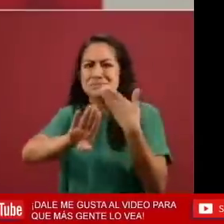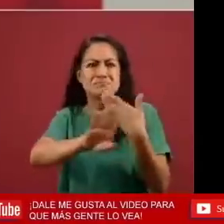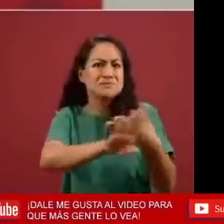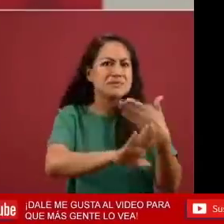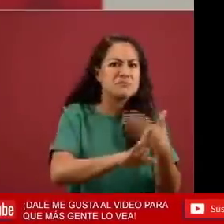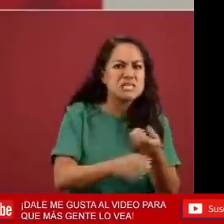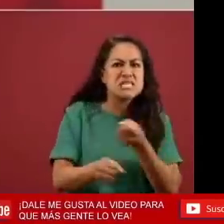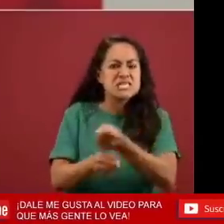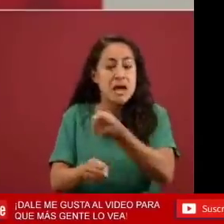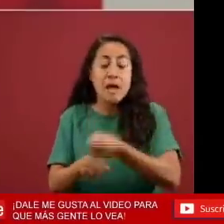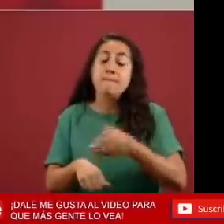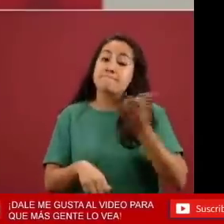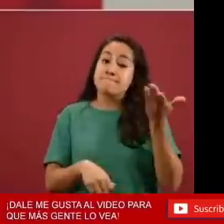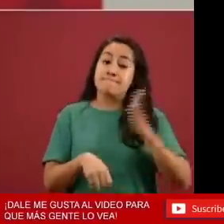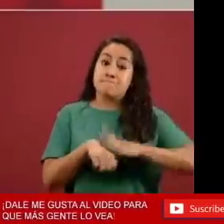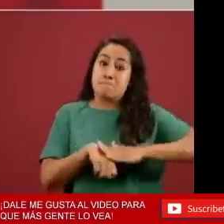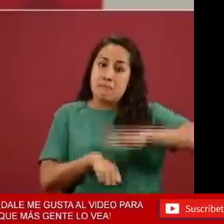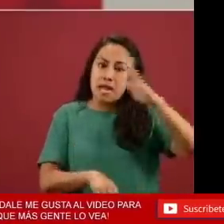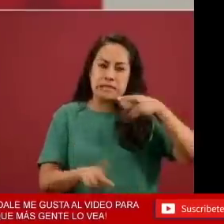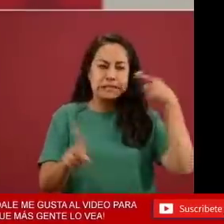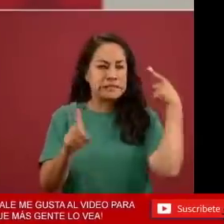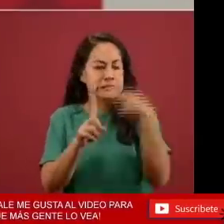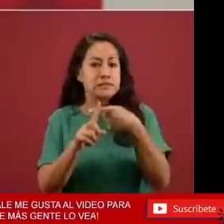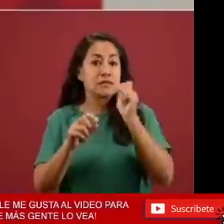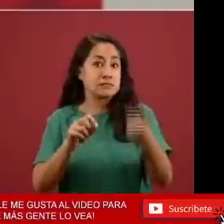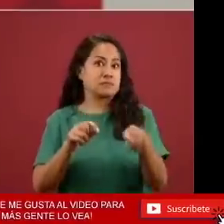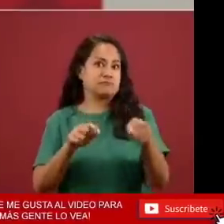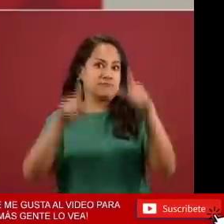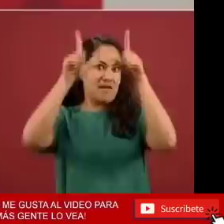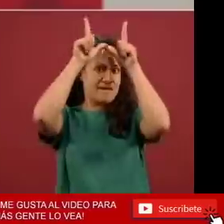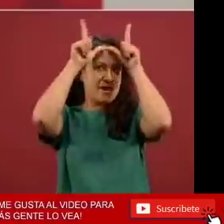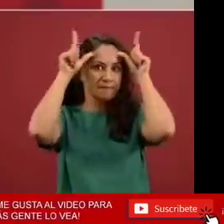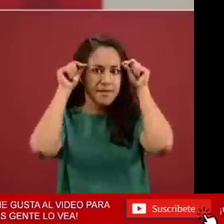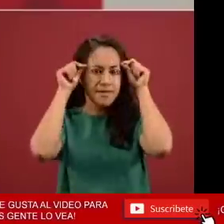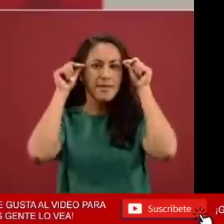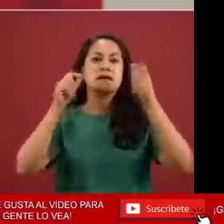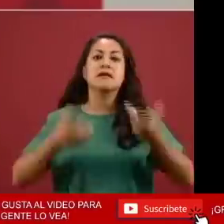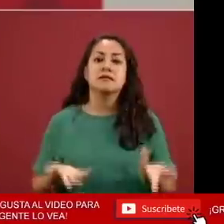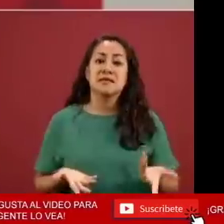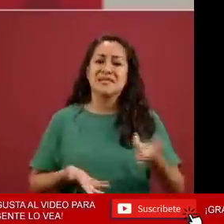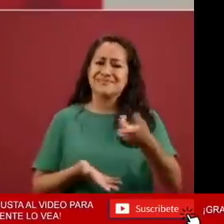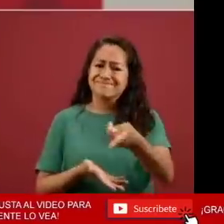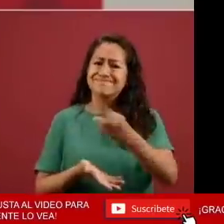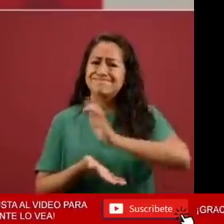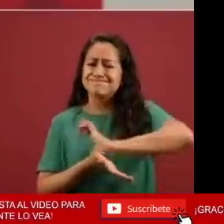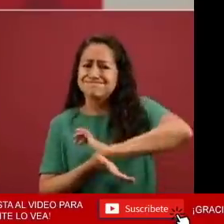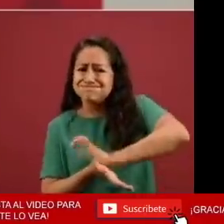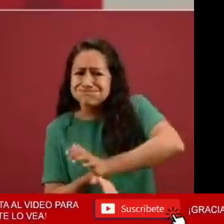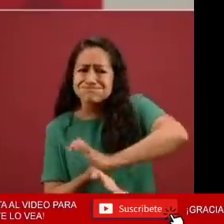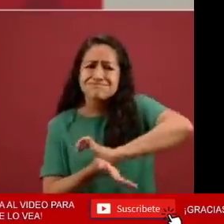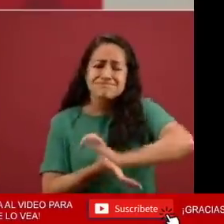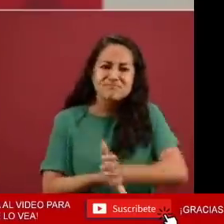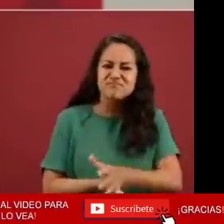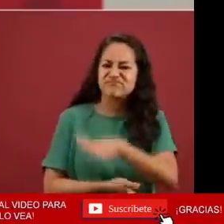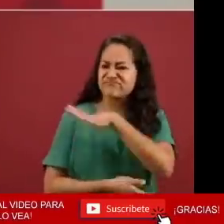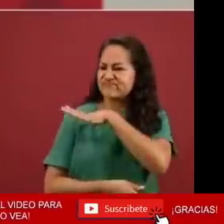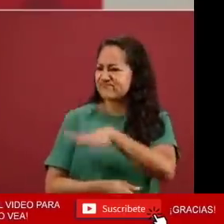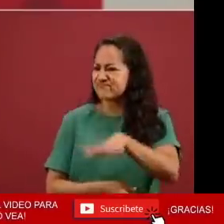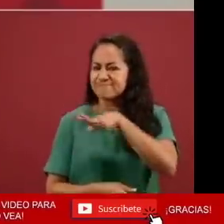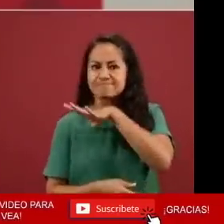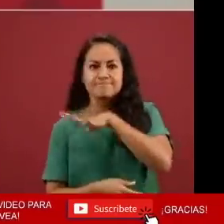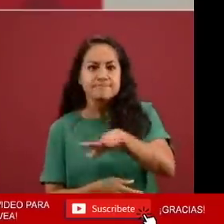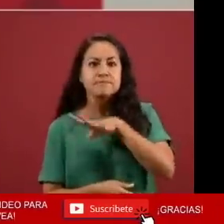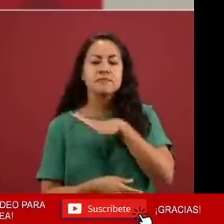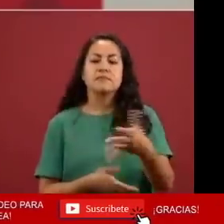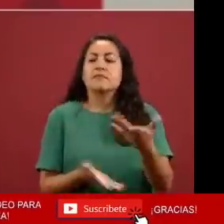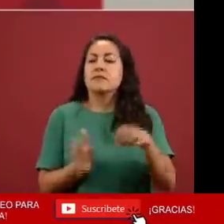enfermería esta se acompaña además de distintos actos de discriminación y rechazo que ha ocurrido por ejemplo en rutas